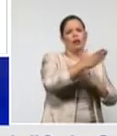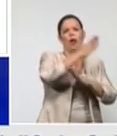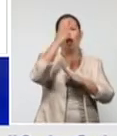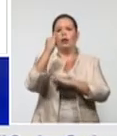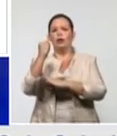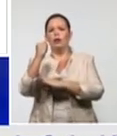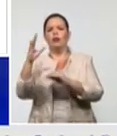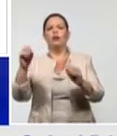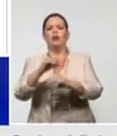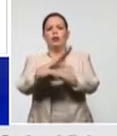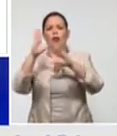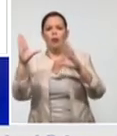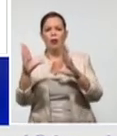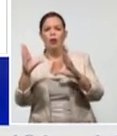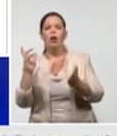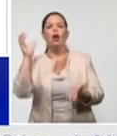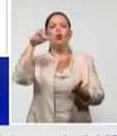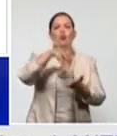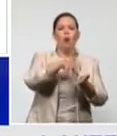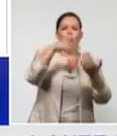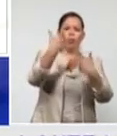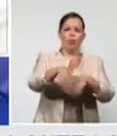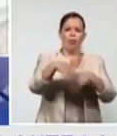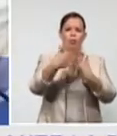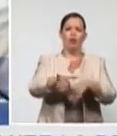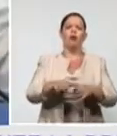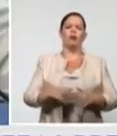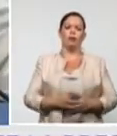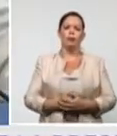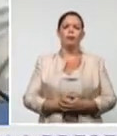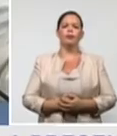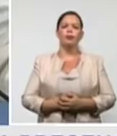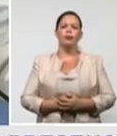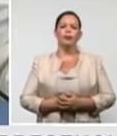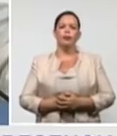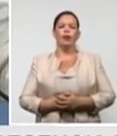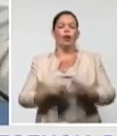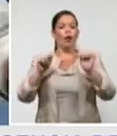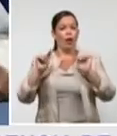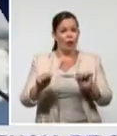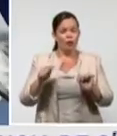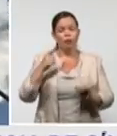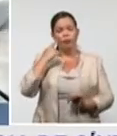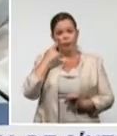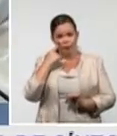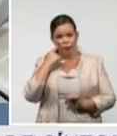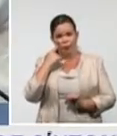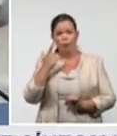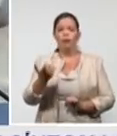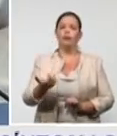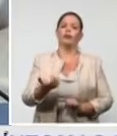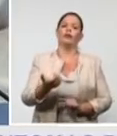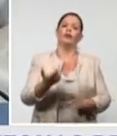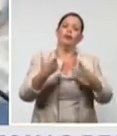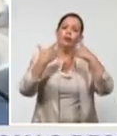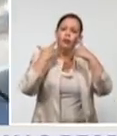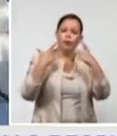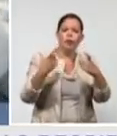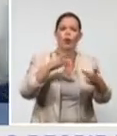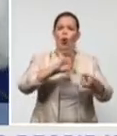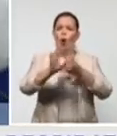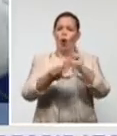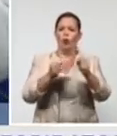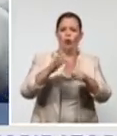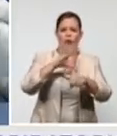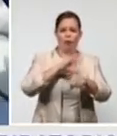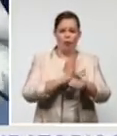se formen grupos. Eso es resaltando lo complejo del control de la enfermedad y lo